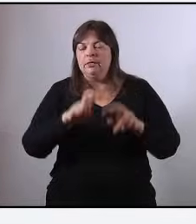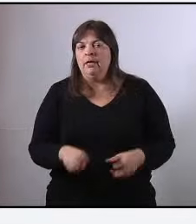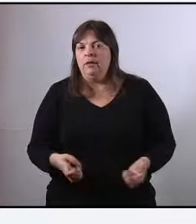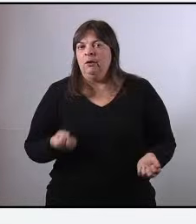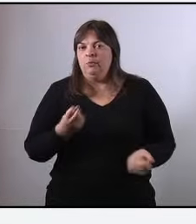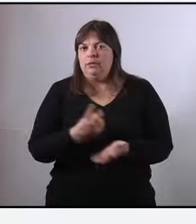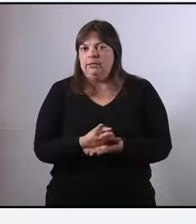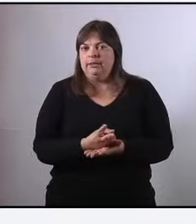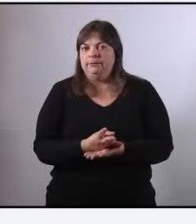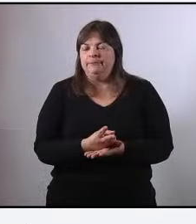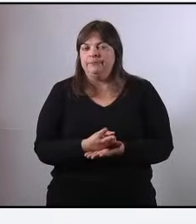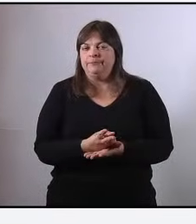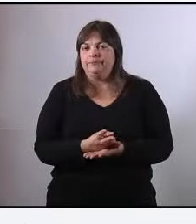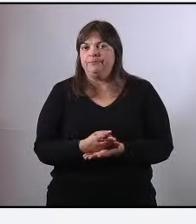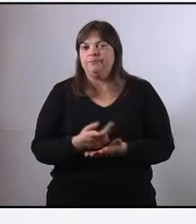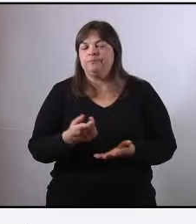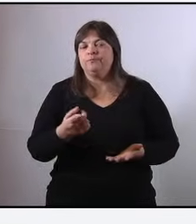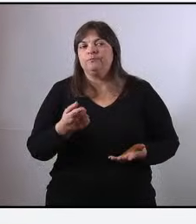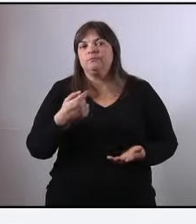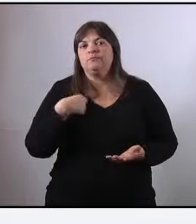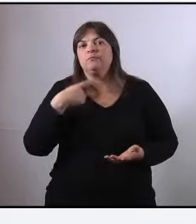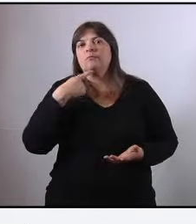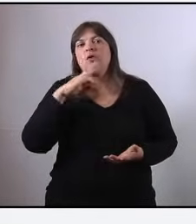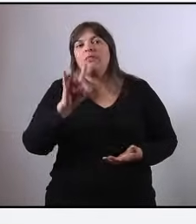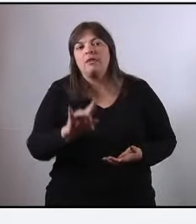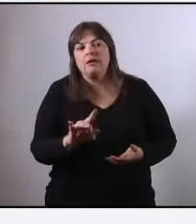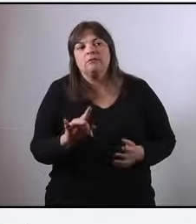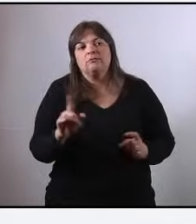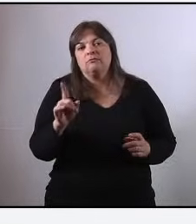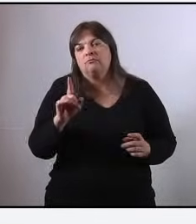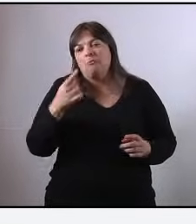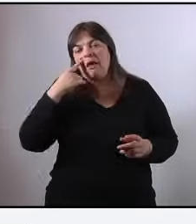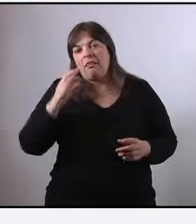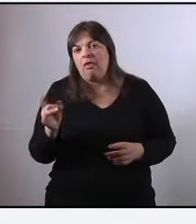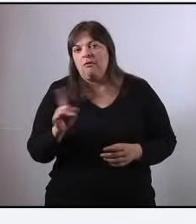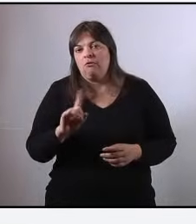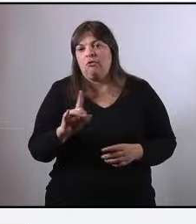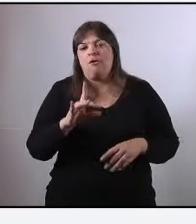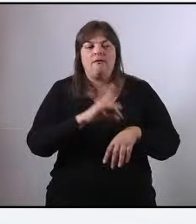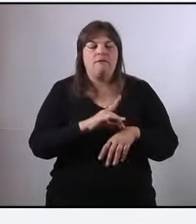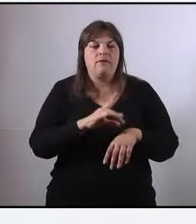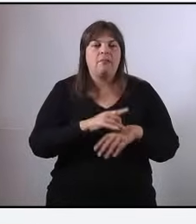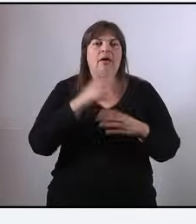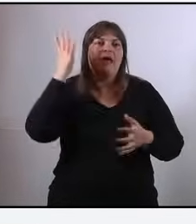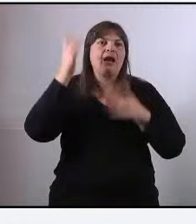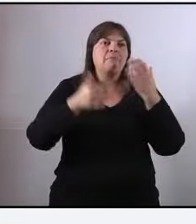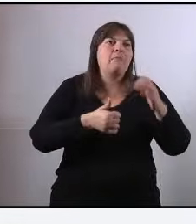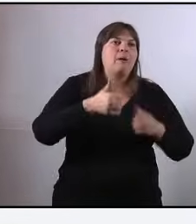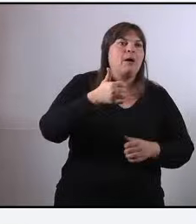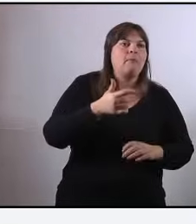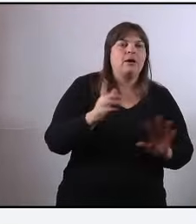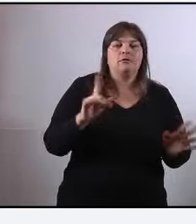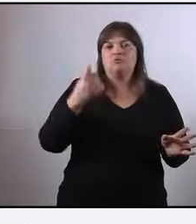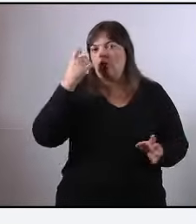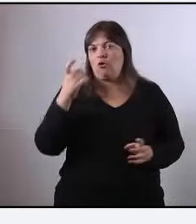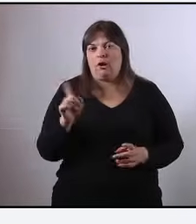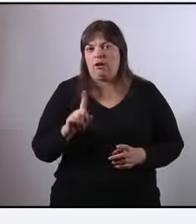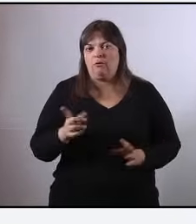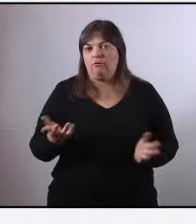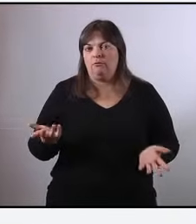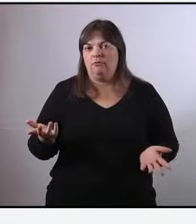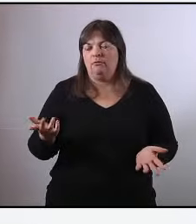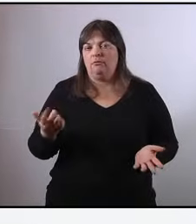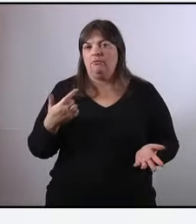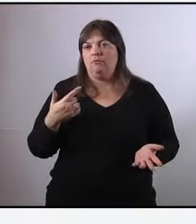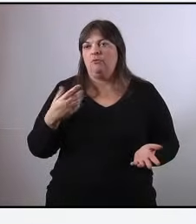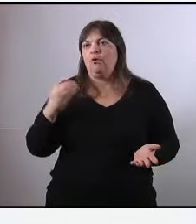Yo no creo que esa aseveración que ha hecho sea cierta. Cada vez hay más enfermedades animales, no lo creo. Yo me